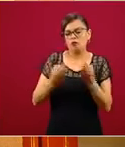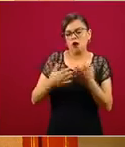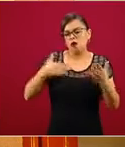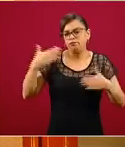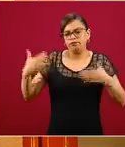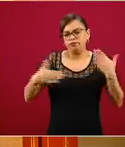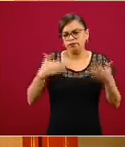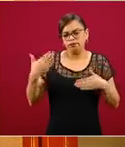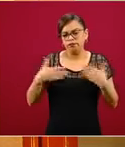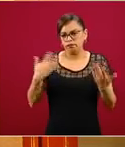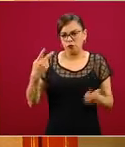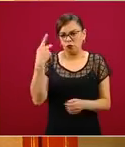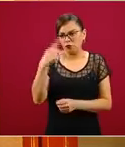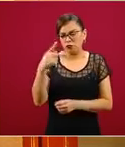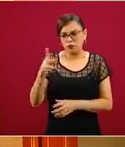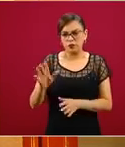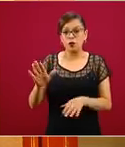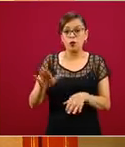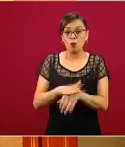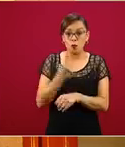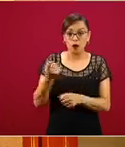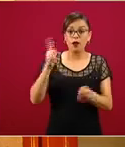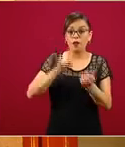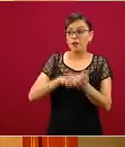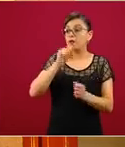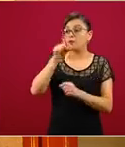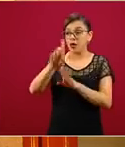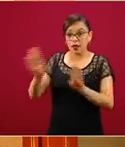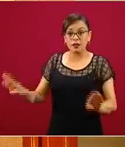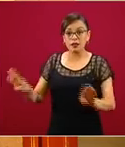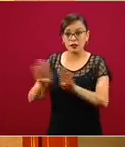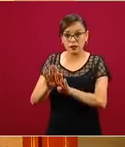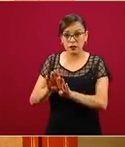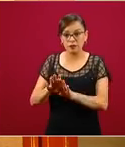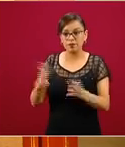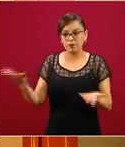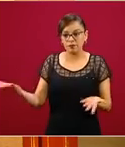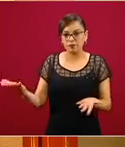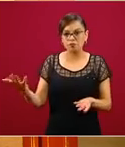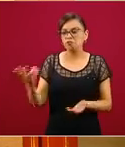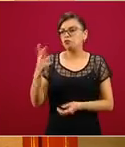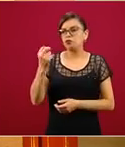crecimiento espiritual, porque está cerrado, ya no hay motivaciones para salir.